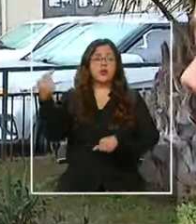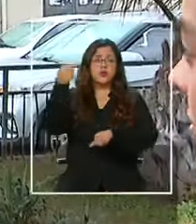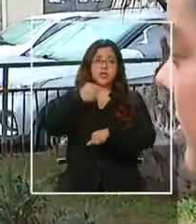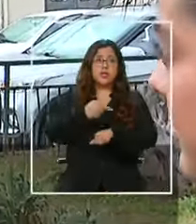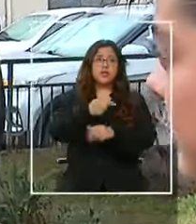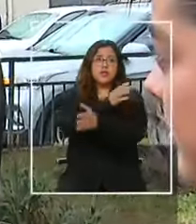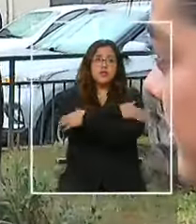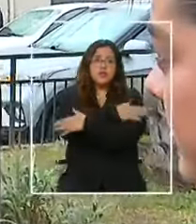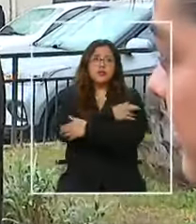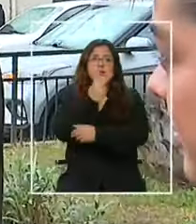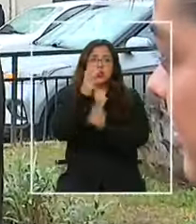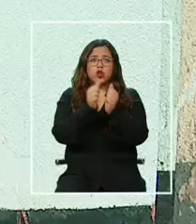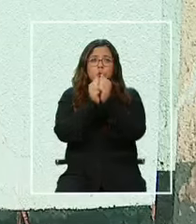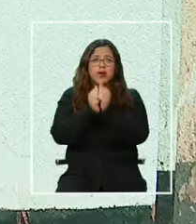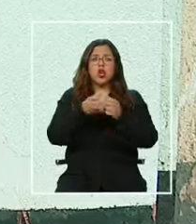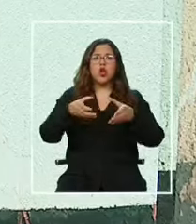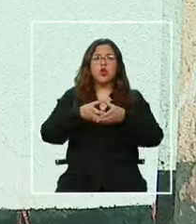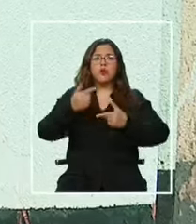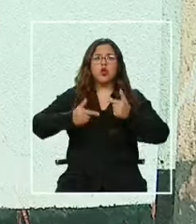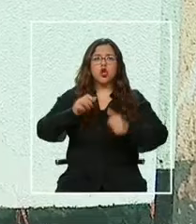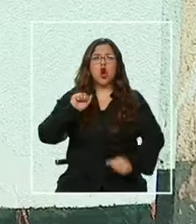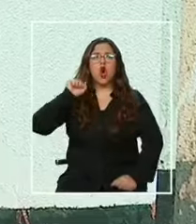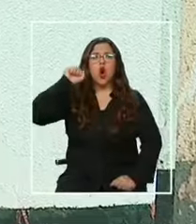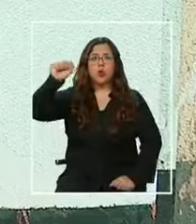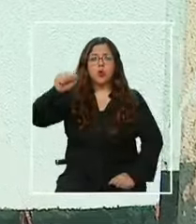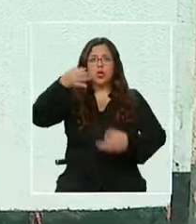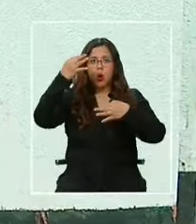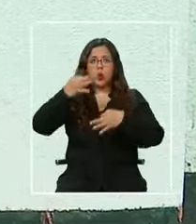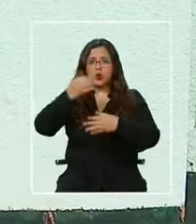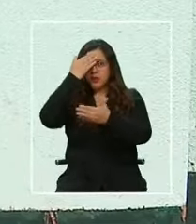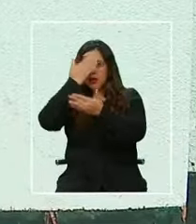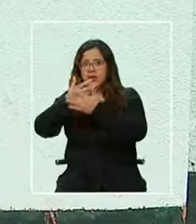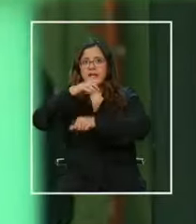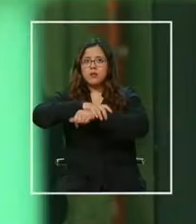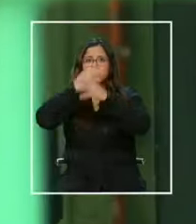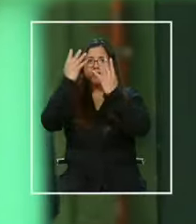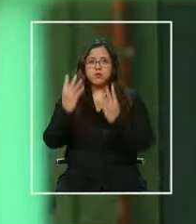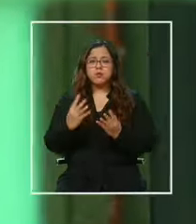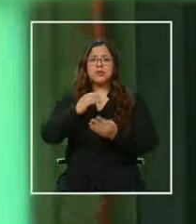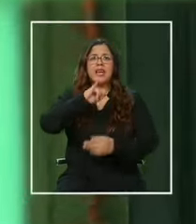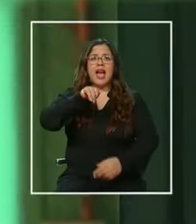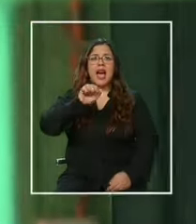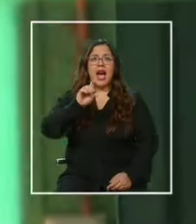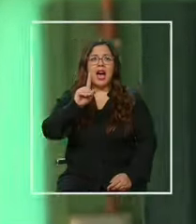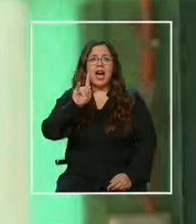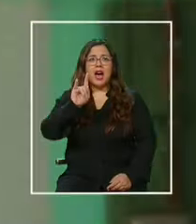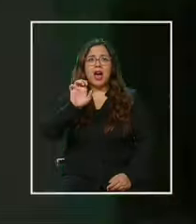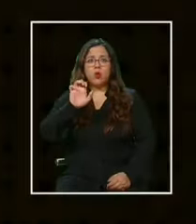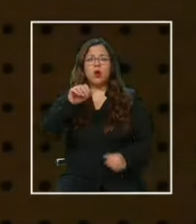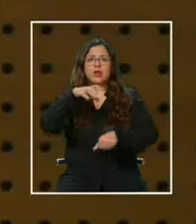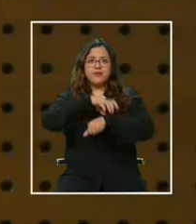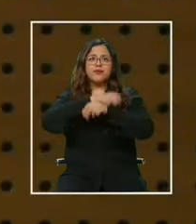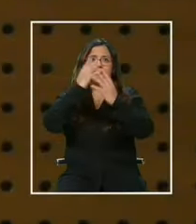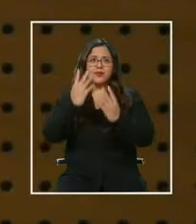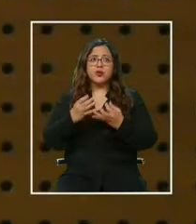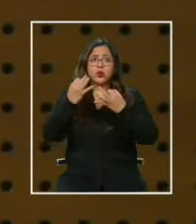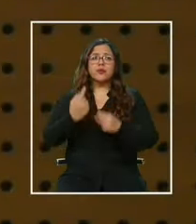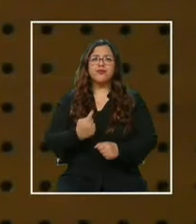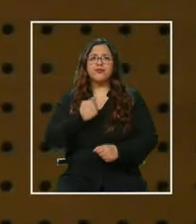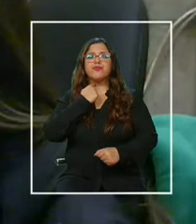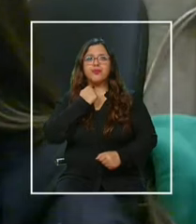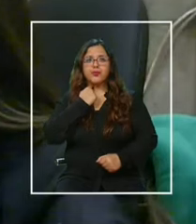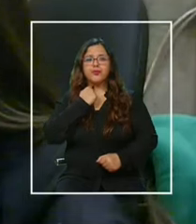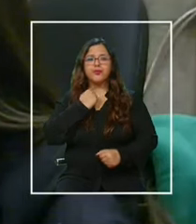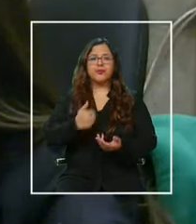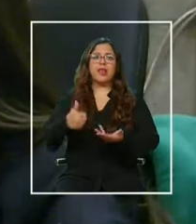El abrazo de dos compañeros comunistas frente a la cárcel donde Daniel Jadue cumple su prisión preventiva. Gesto en el día después del duro golpe que recibió